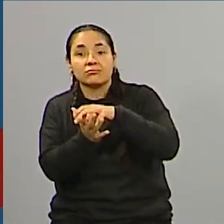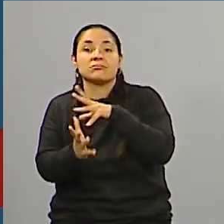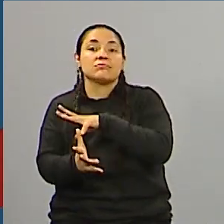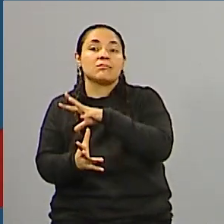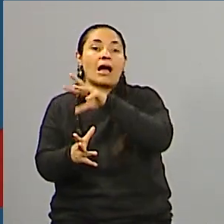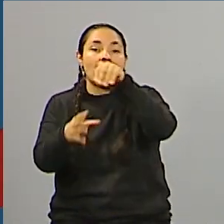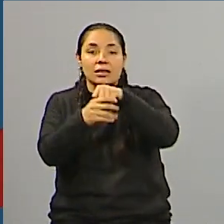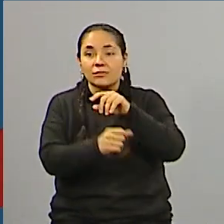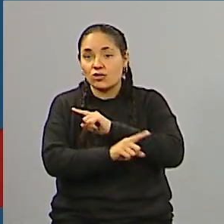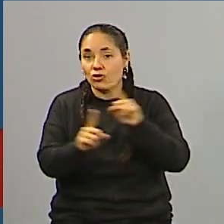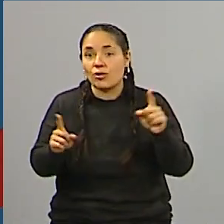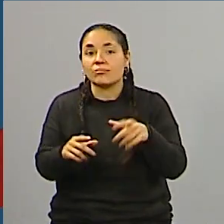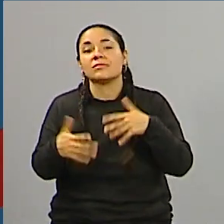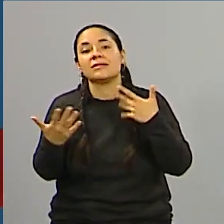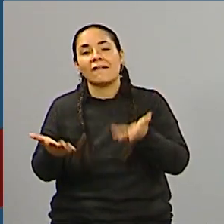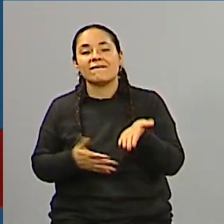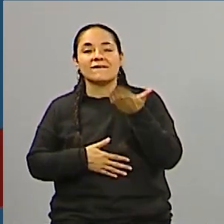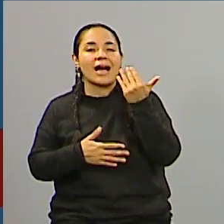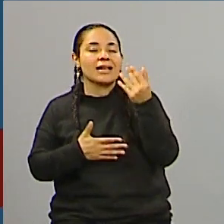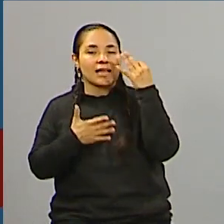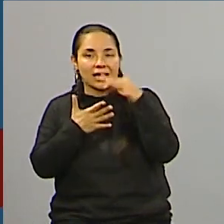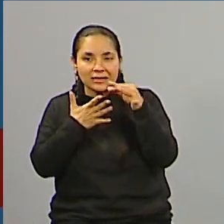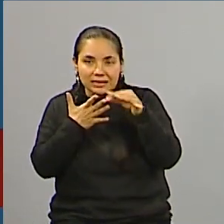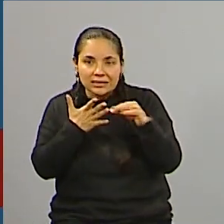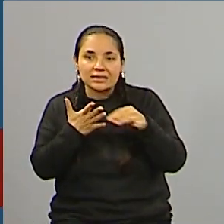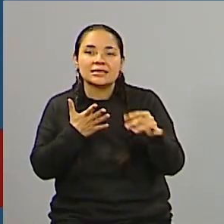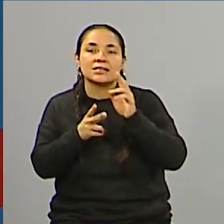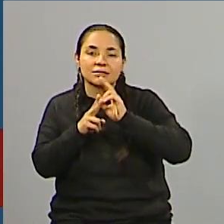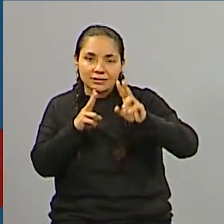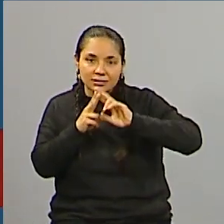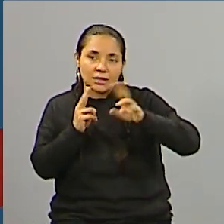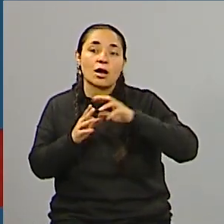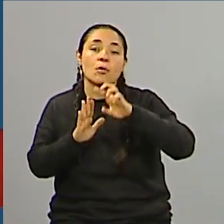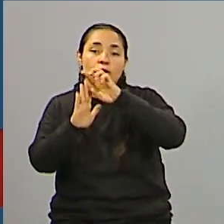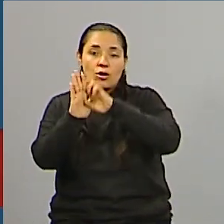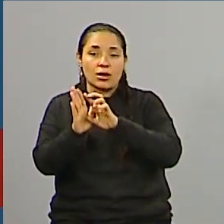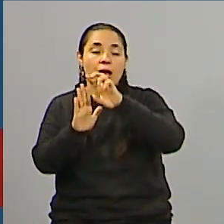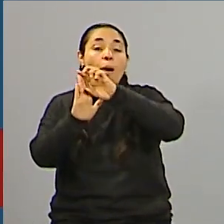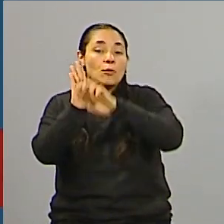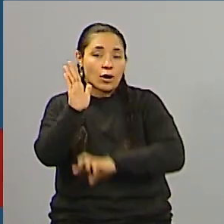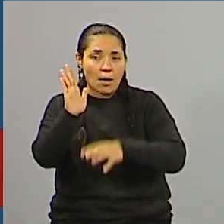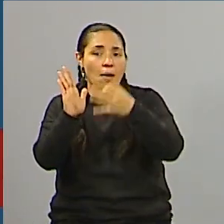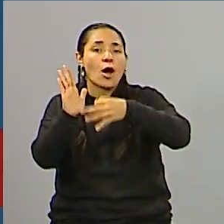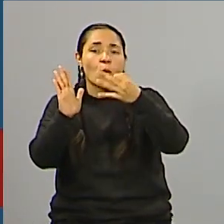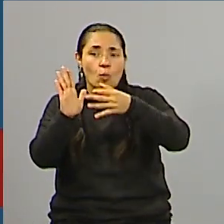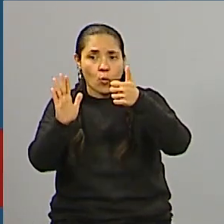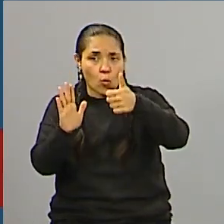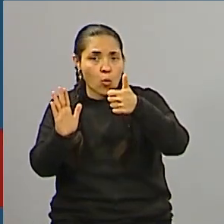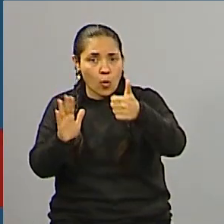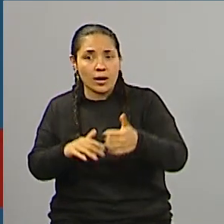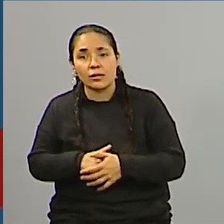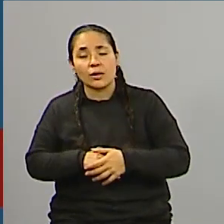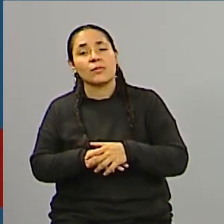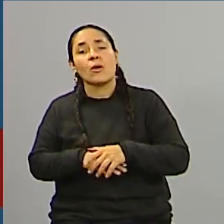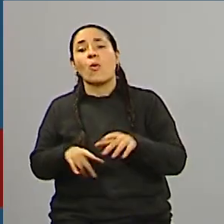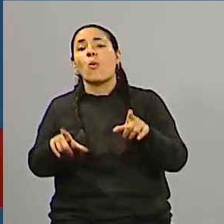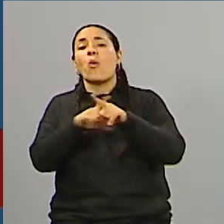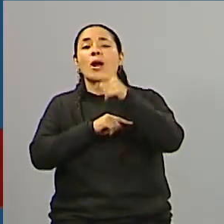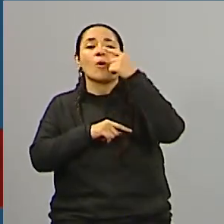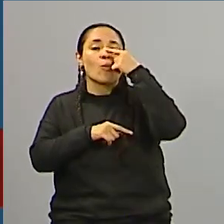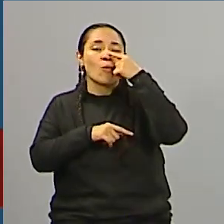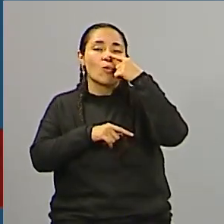tema que nos parece muy importante para la provincia de Mendoza, pero nos vamos a meter más allá de lo que generalmente se habla en materia turística, nos vamos a meter un